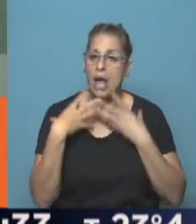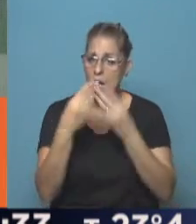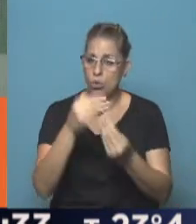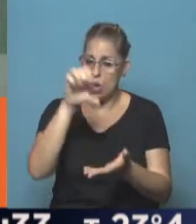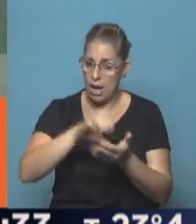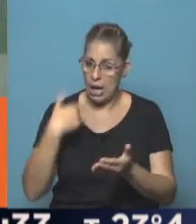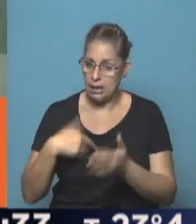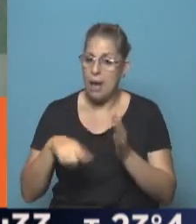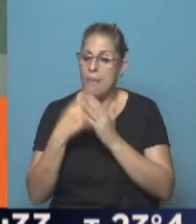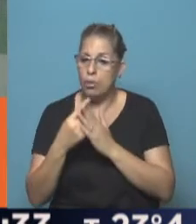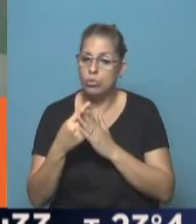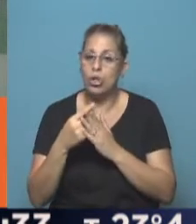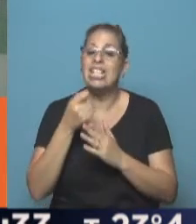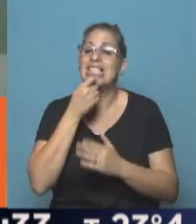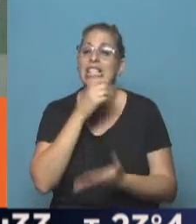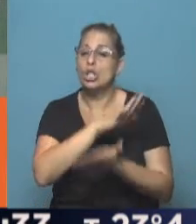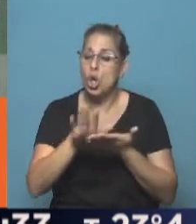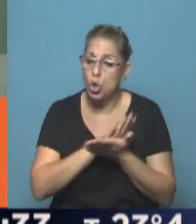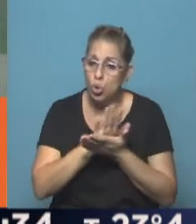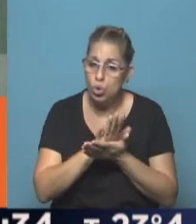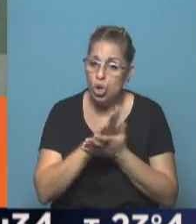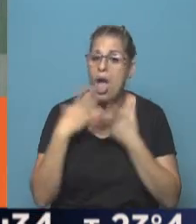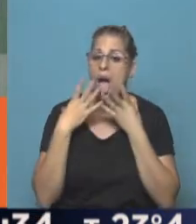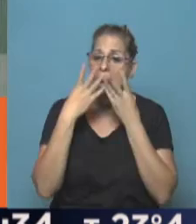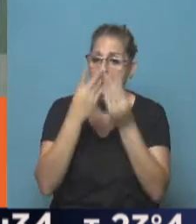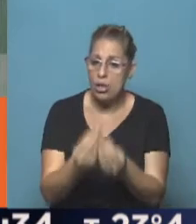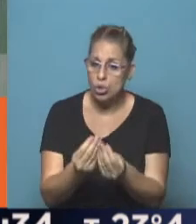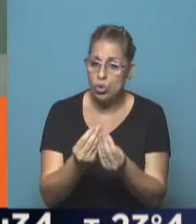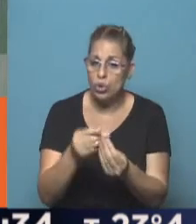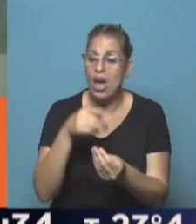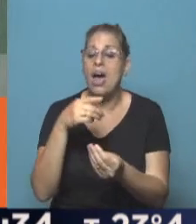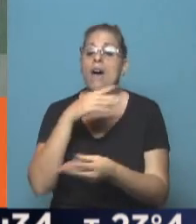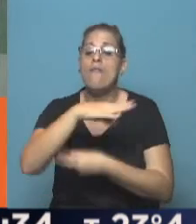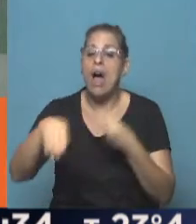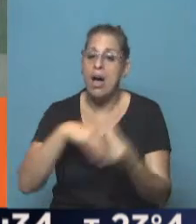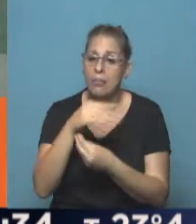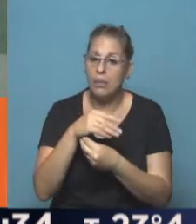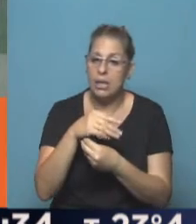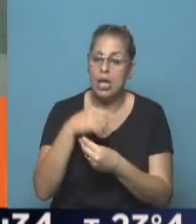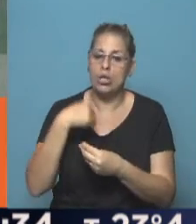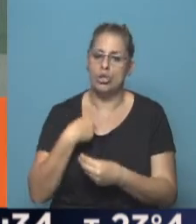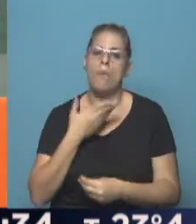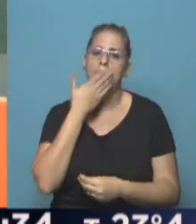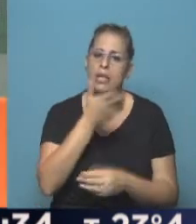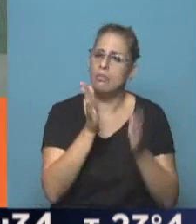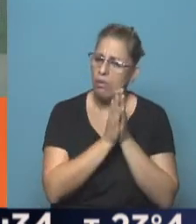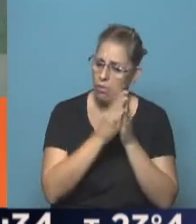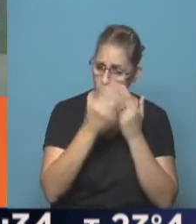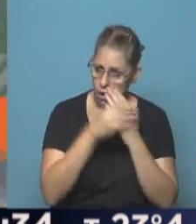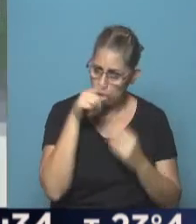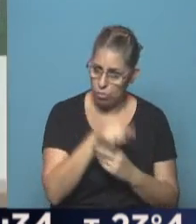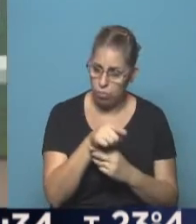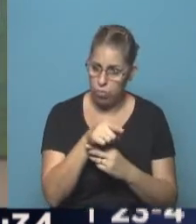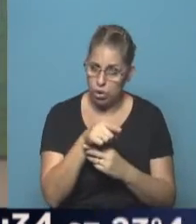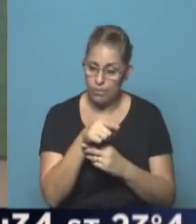país, pero si la solución llega a ser favorable a los intereses de mi familia, te voy a pedir, por favor, ministro, que